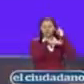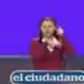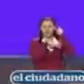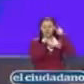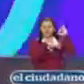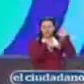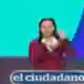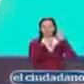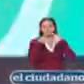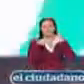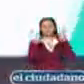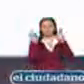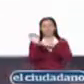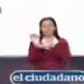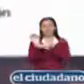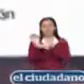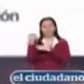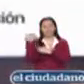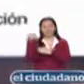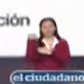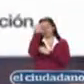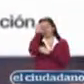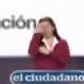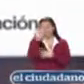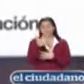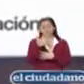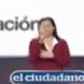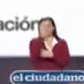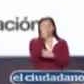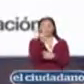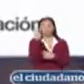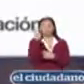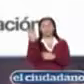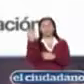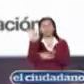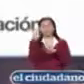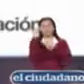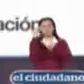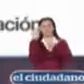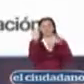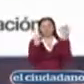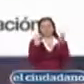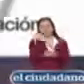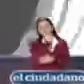al país y al mundo entero. Obtenga más información en la página